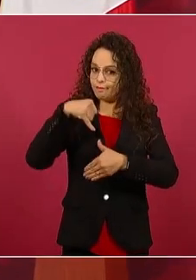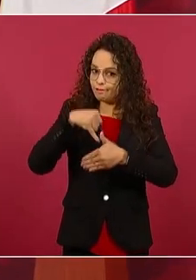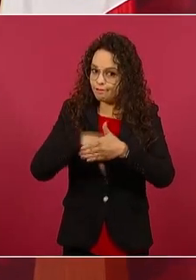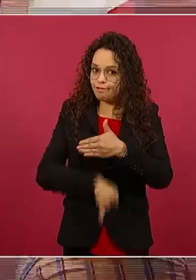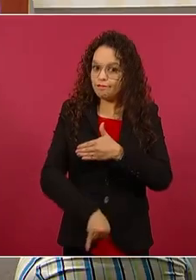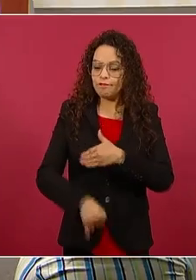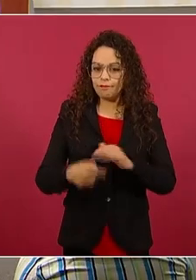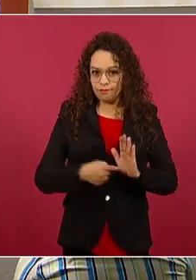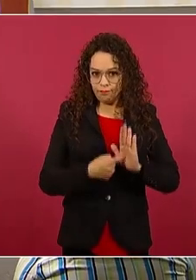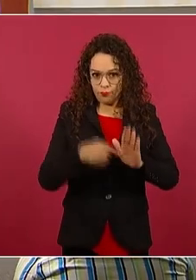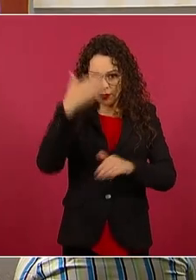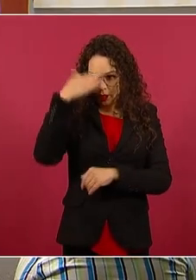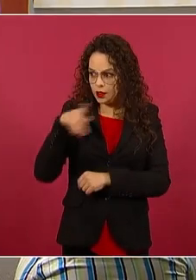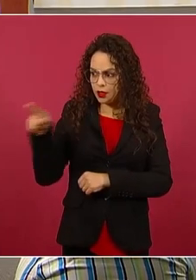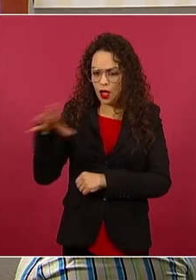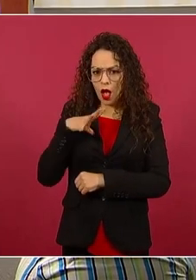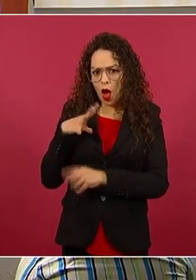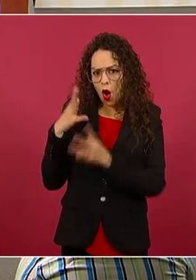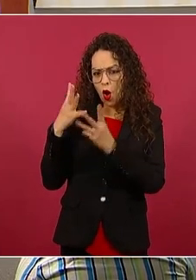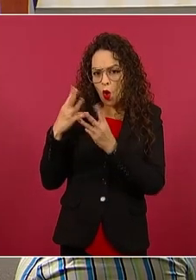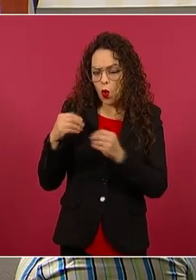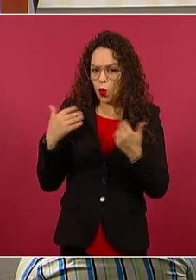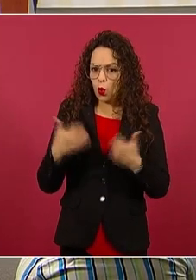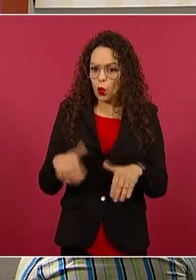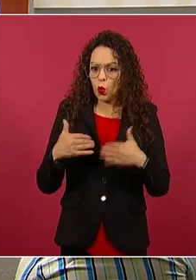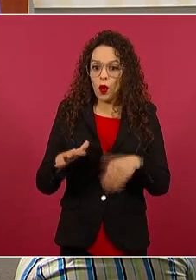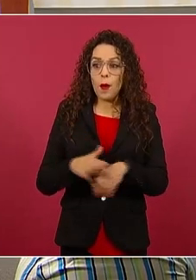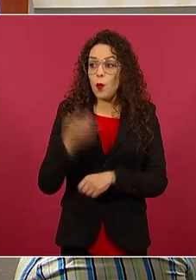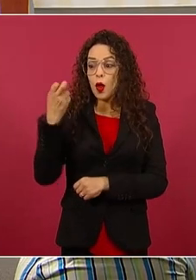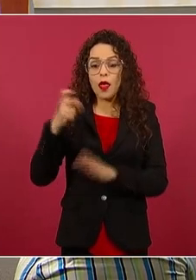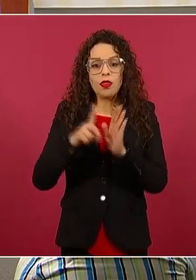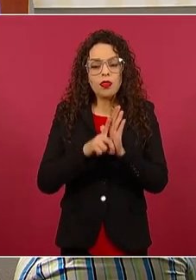porque este departamento lo compró